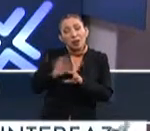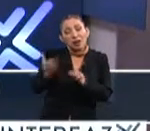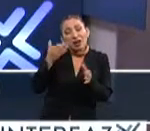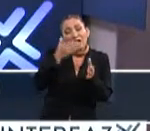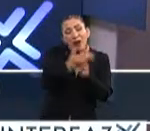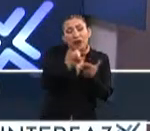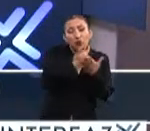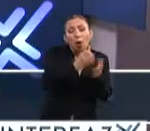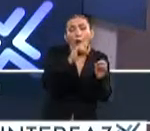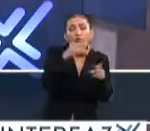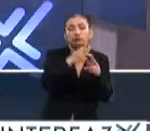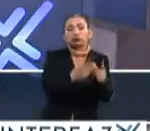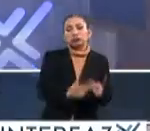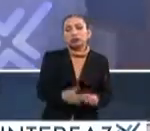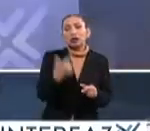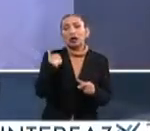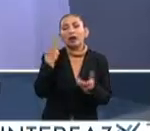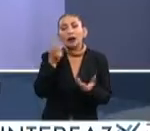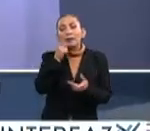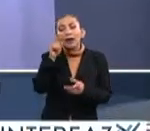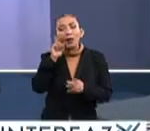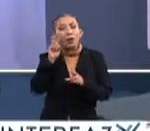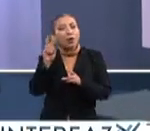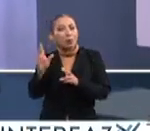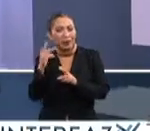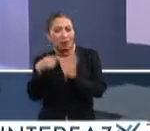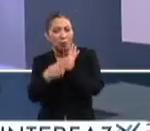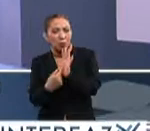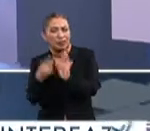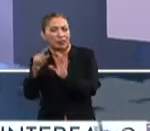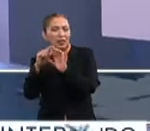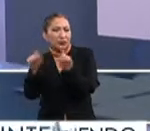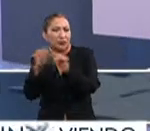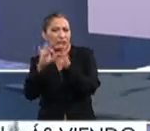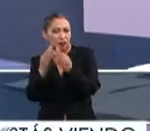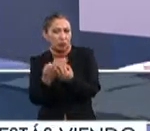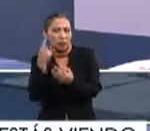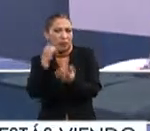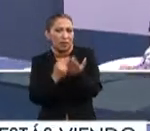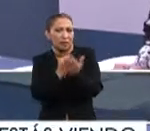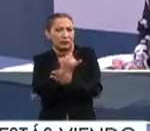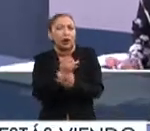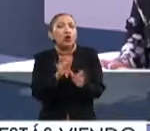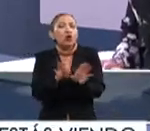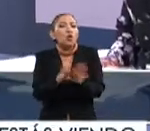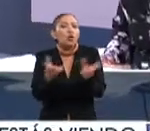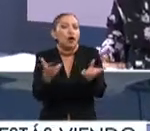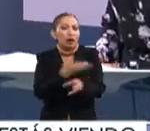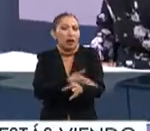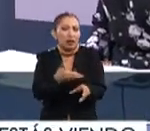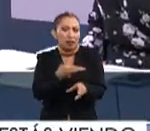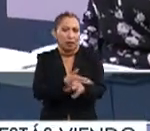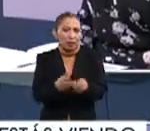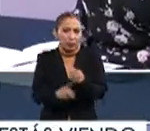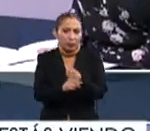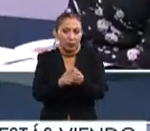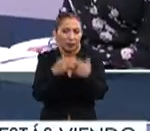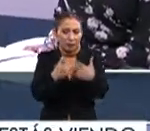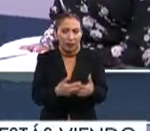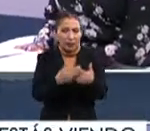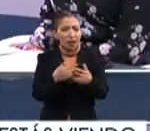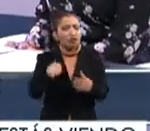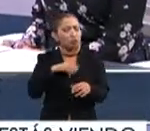perspectiva varios modelos para poder tomar decisiones de una forma adecuada. Claro. Está hecho con